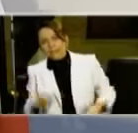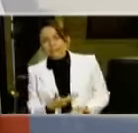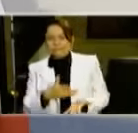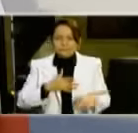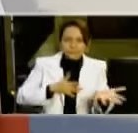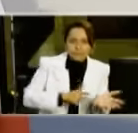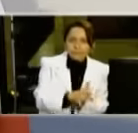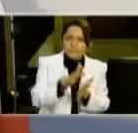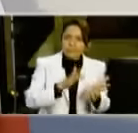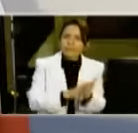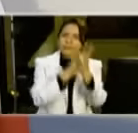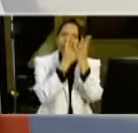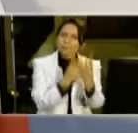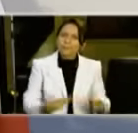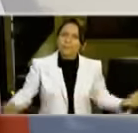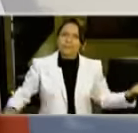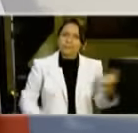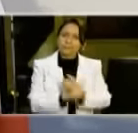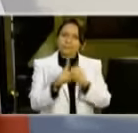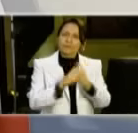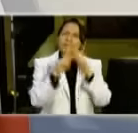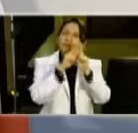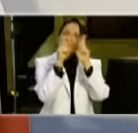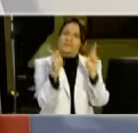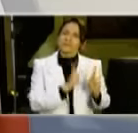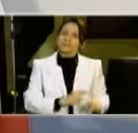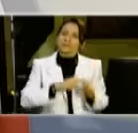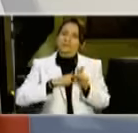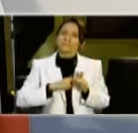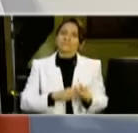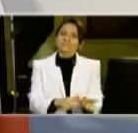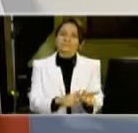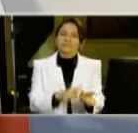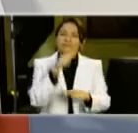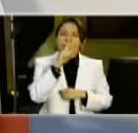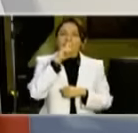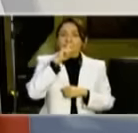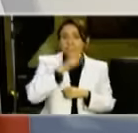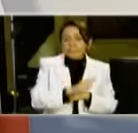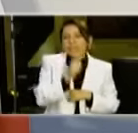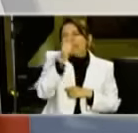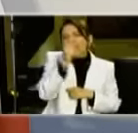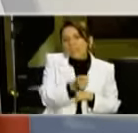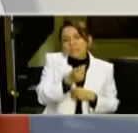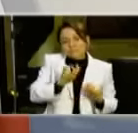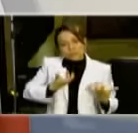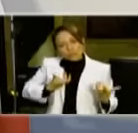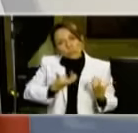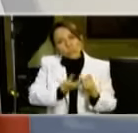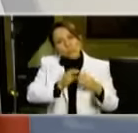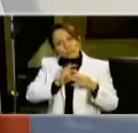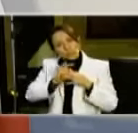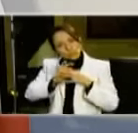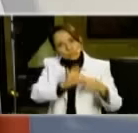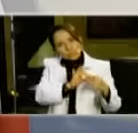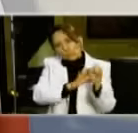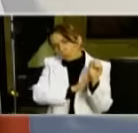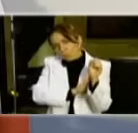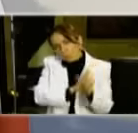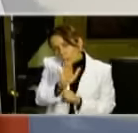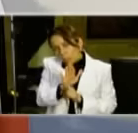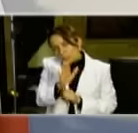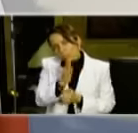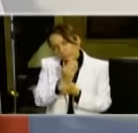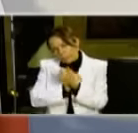D, supone también, por cierto, enfrentar unidos el mayor desafío que tenemos para nuestra